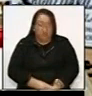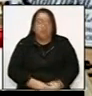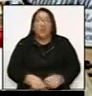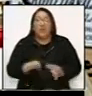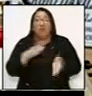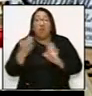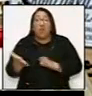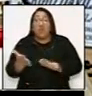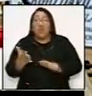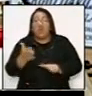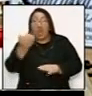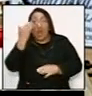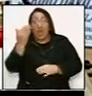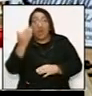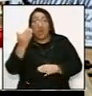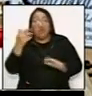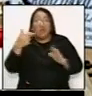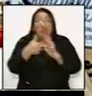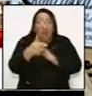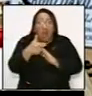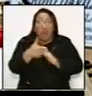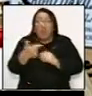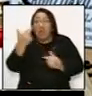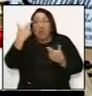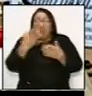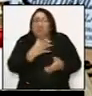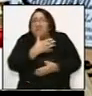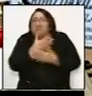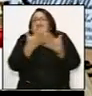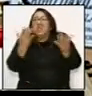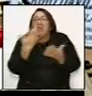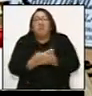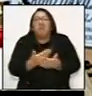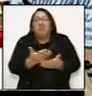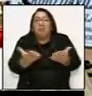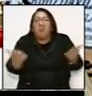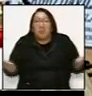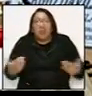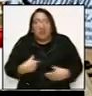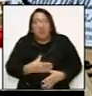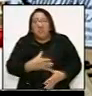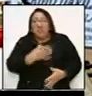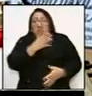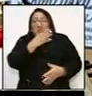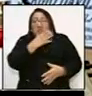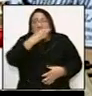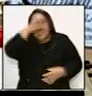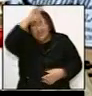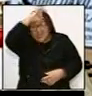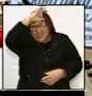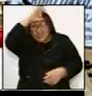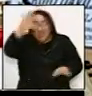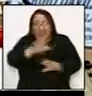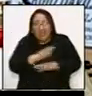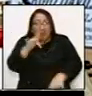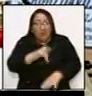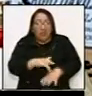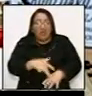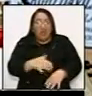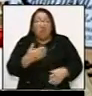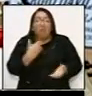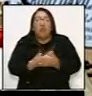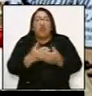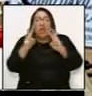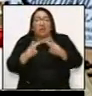suicidó? ¿Lo mataron? ¿Se envenenó? ¿Se disparó? ¿Lo disparó? ¿Sabe Dios qué pruebas habían alrededor? ¿Qué elementos habían alrededor? No se puede tocar nada. Porque se vician las